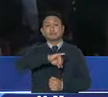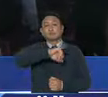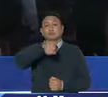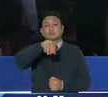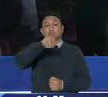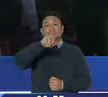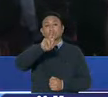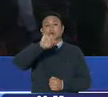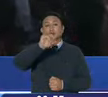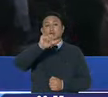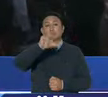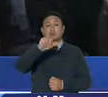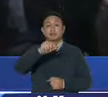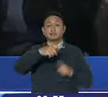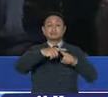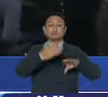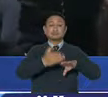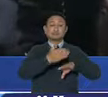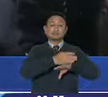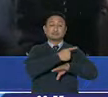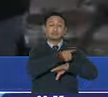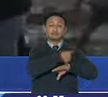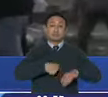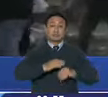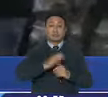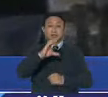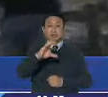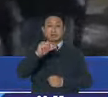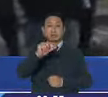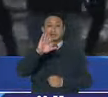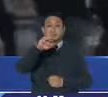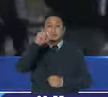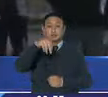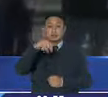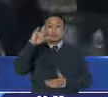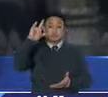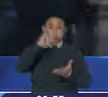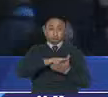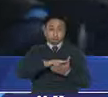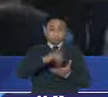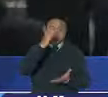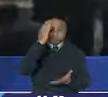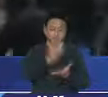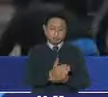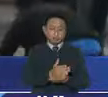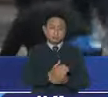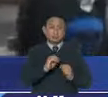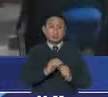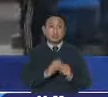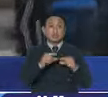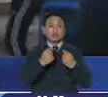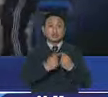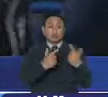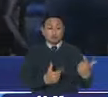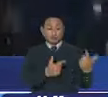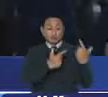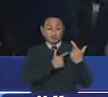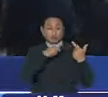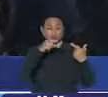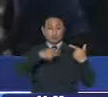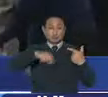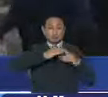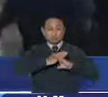de simpatizantes del expresidente Pedro Castillo intentaron suspender las operaciones del aeropuerto. Las fuerzas de seguridad han repelido a las